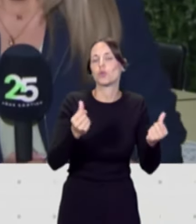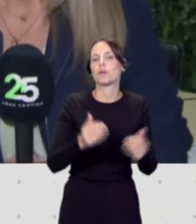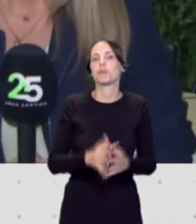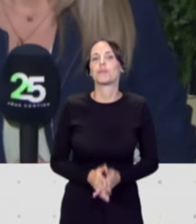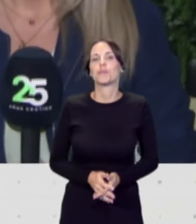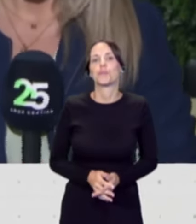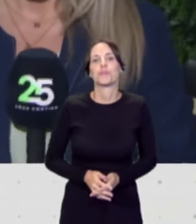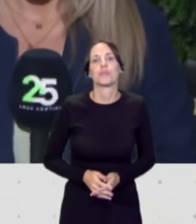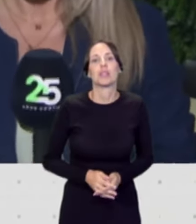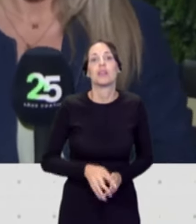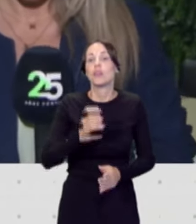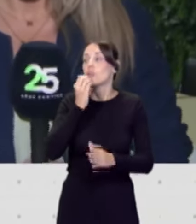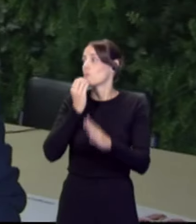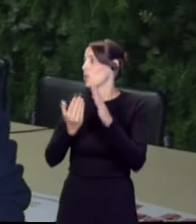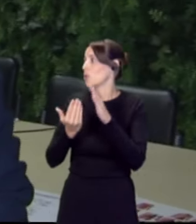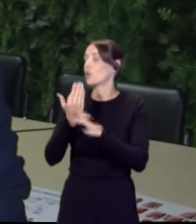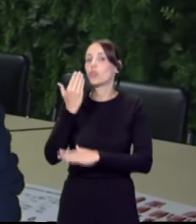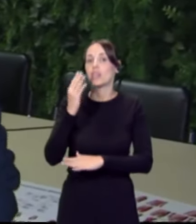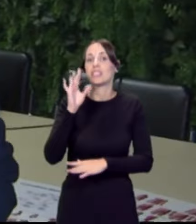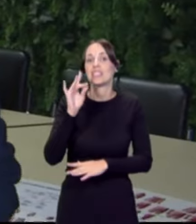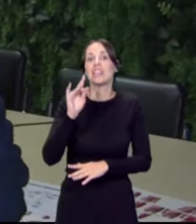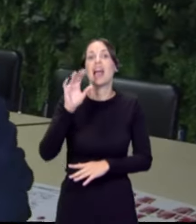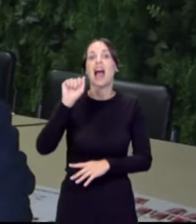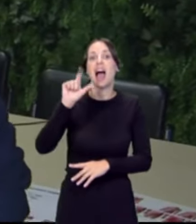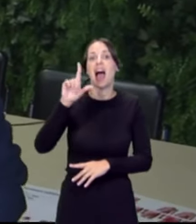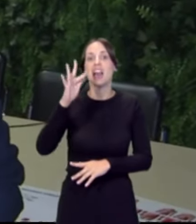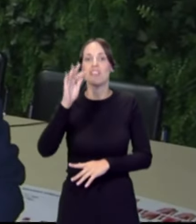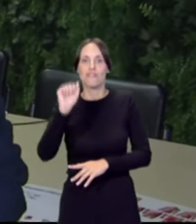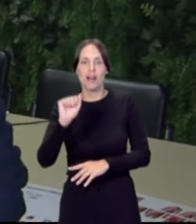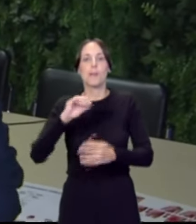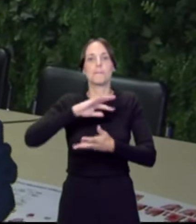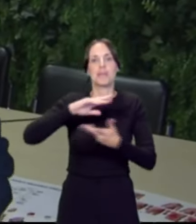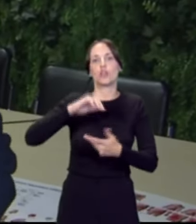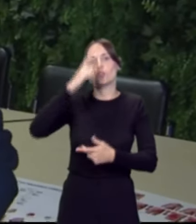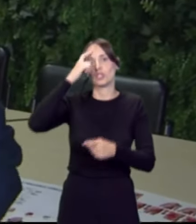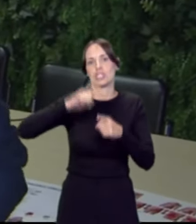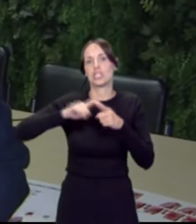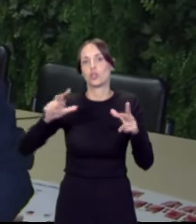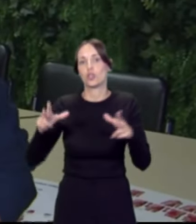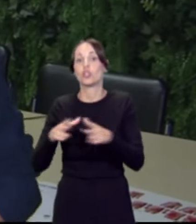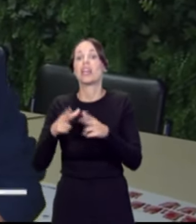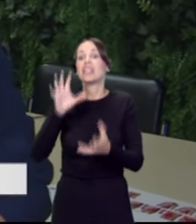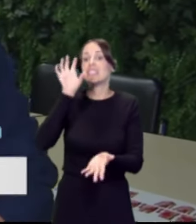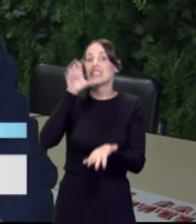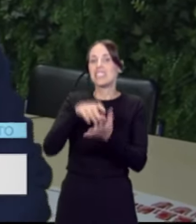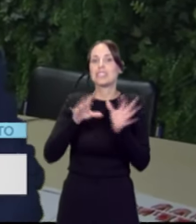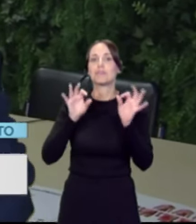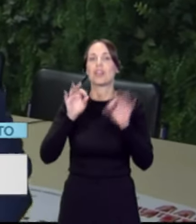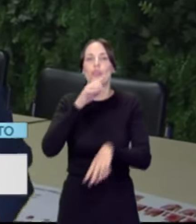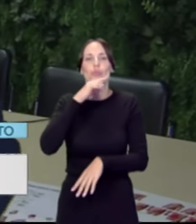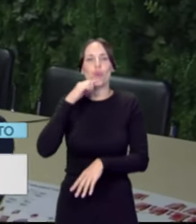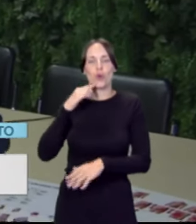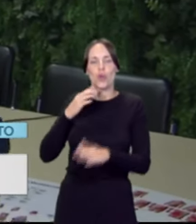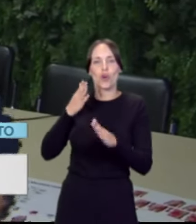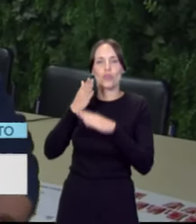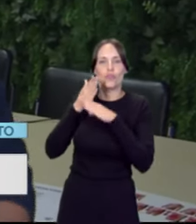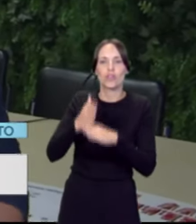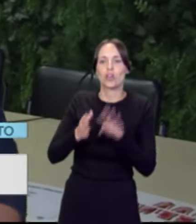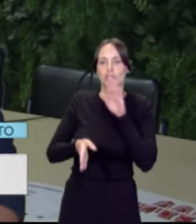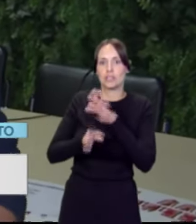Sí, muy buenos días. Alfa Biopsicosocial es un centro especializado en el dolor crónico y recurrente, pero